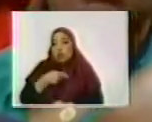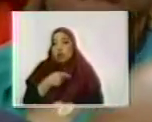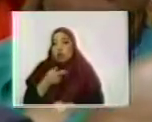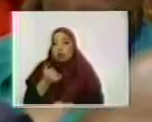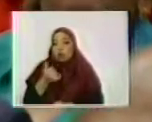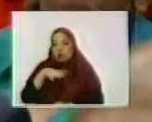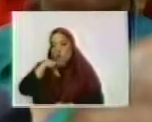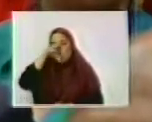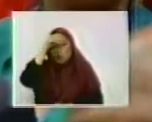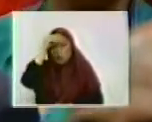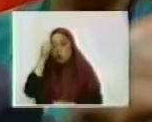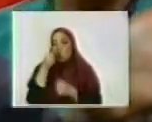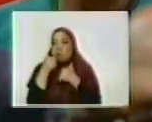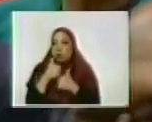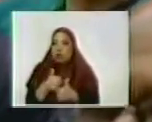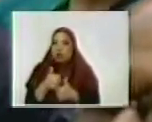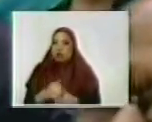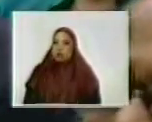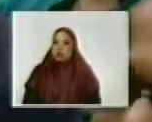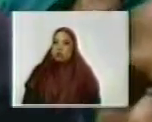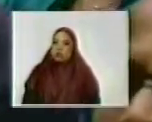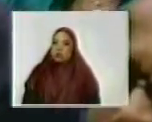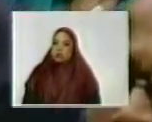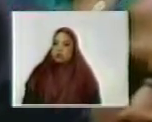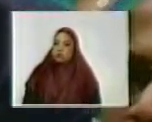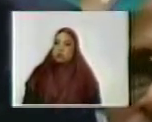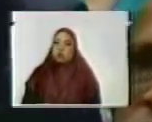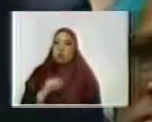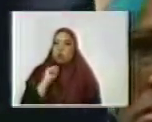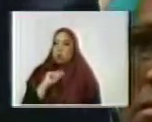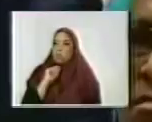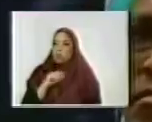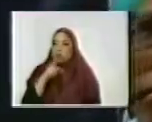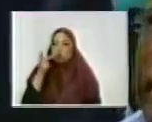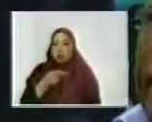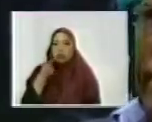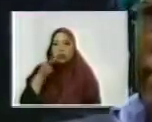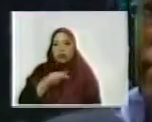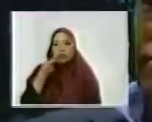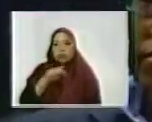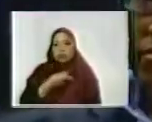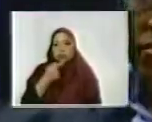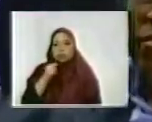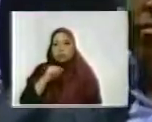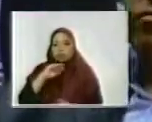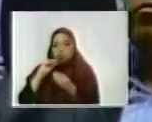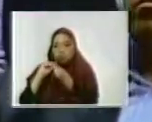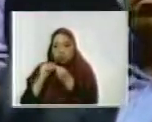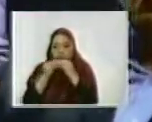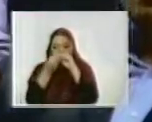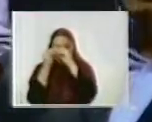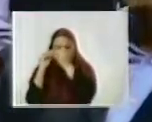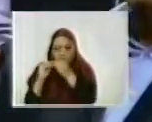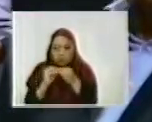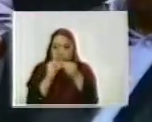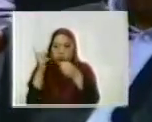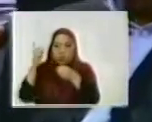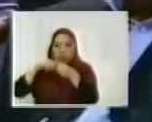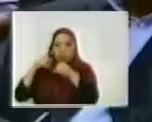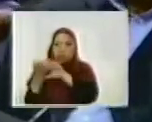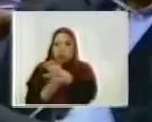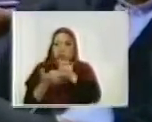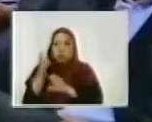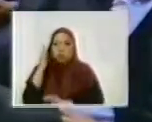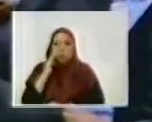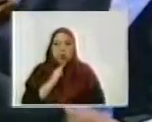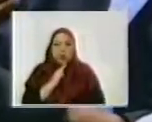que entendió muy bien el momento político, los elementos centrales de la coyuntura